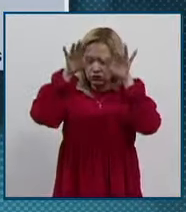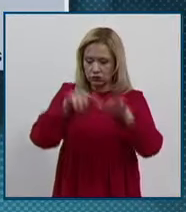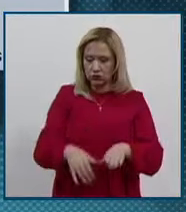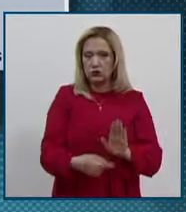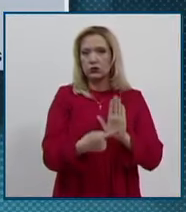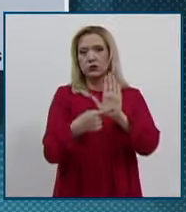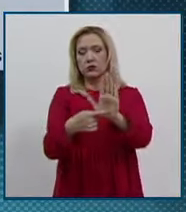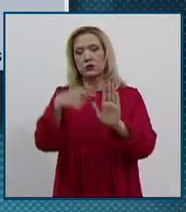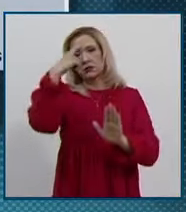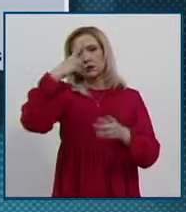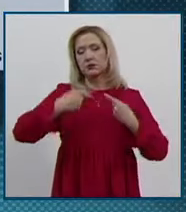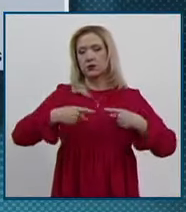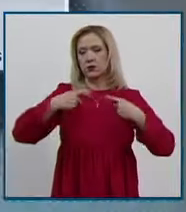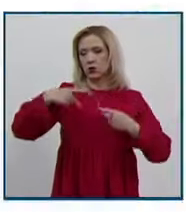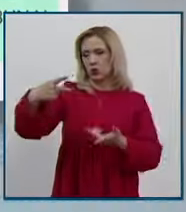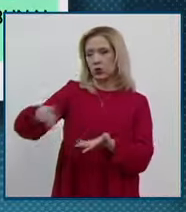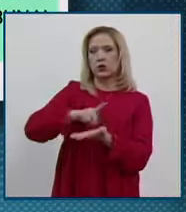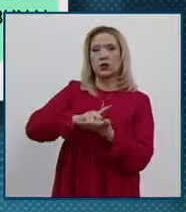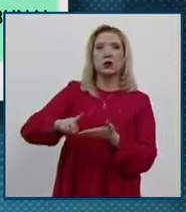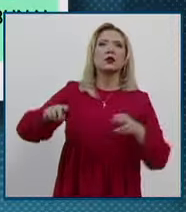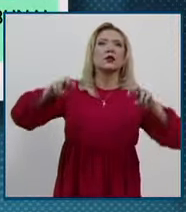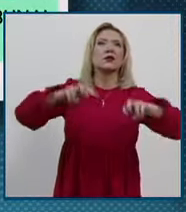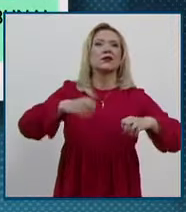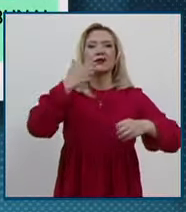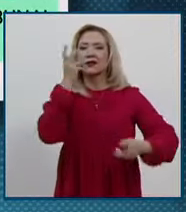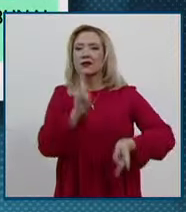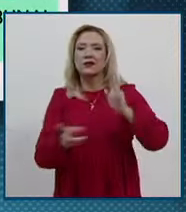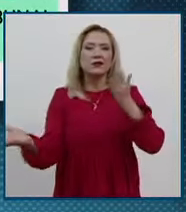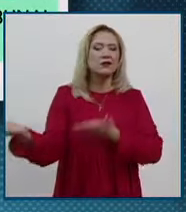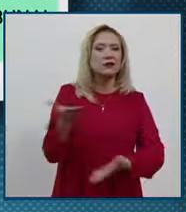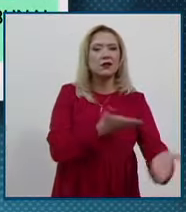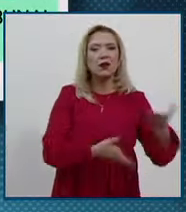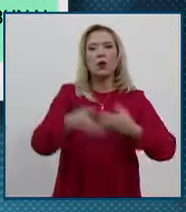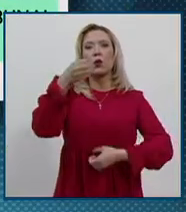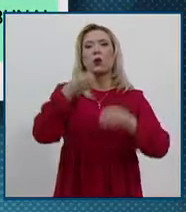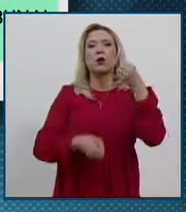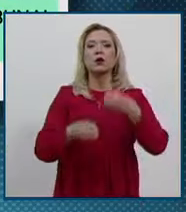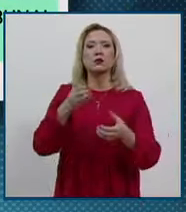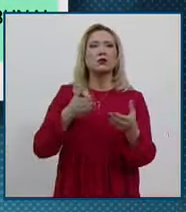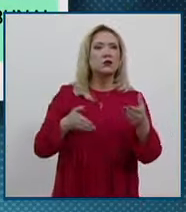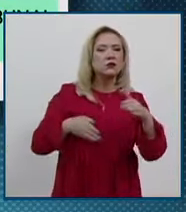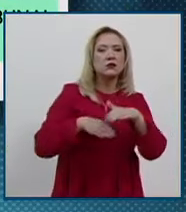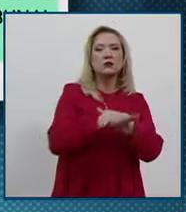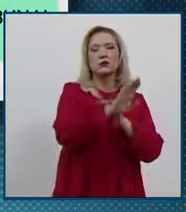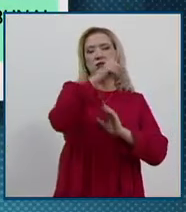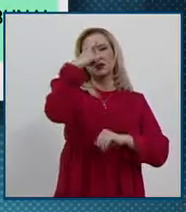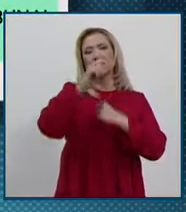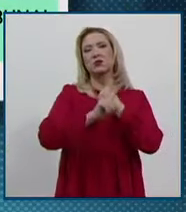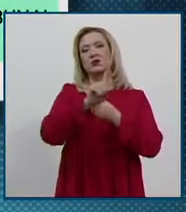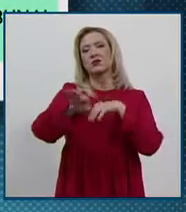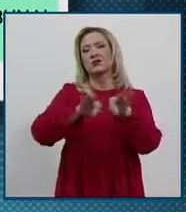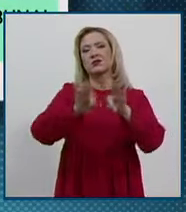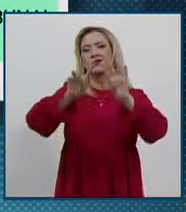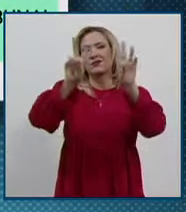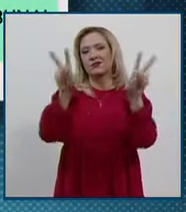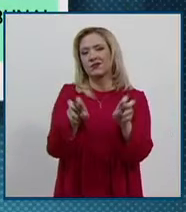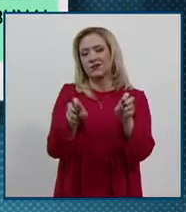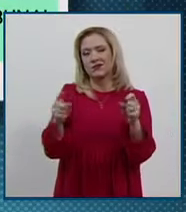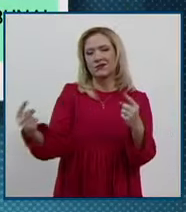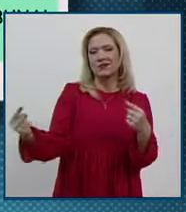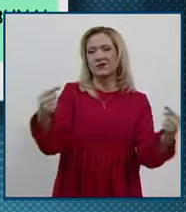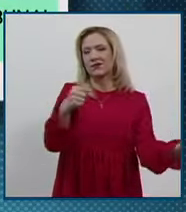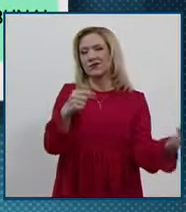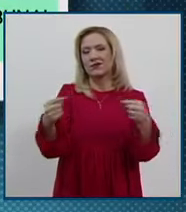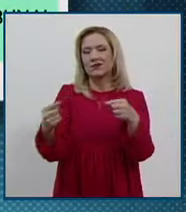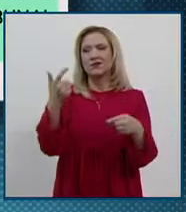derechos del solicitante de la conciliación para promover juicio ante el tribunal competente y conflictos individuales de